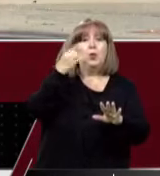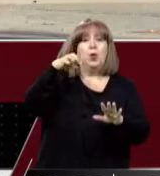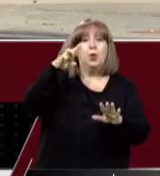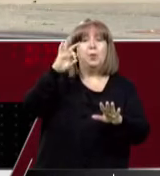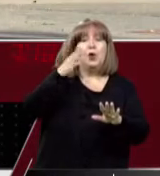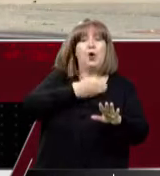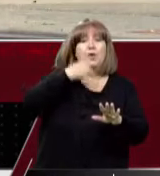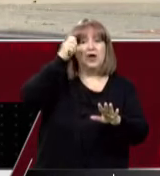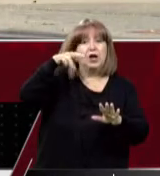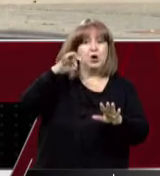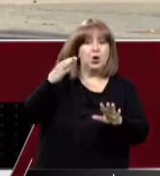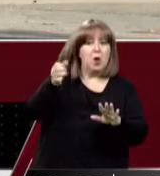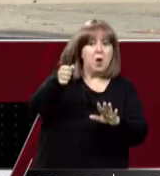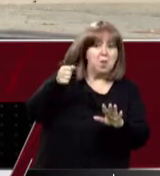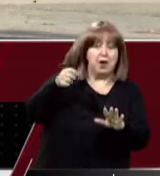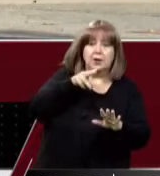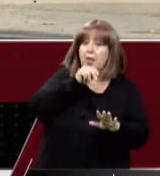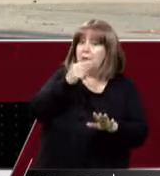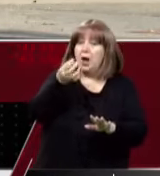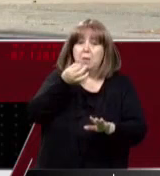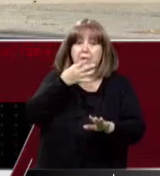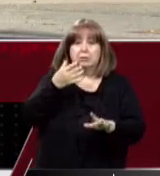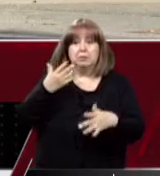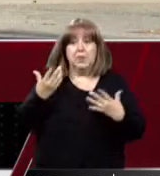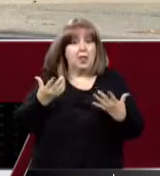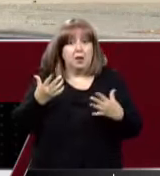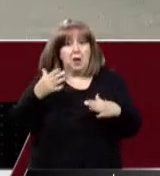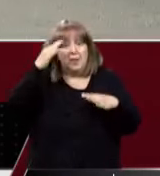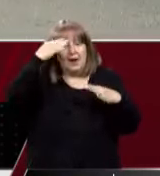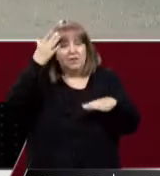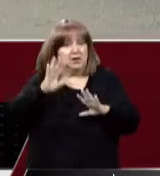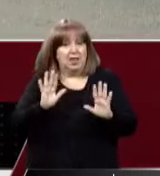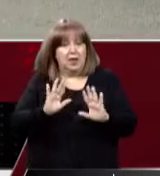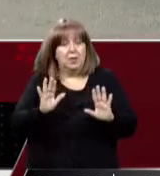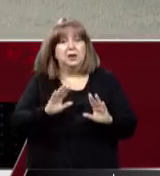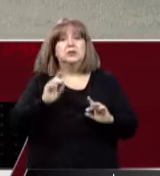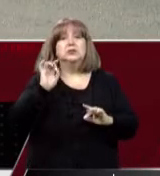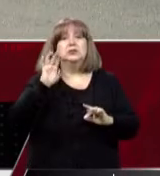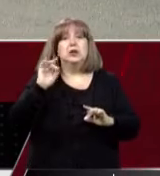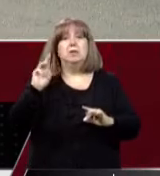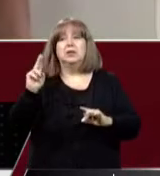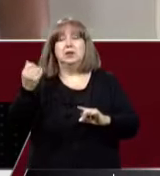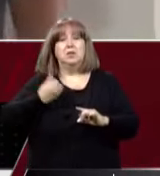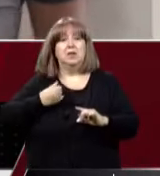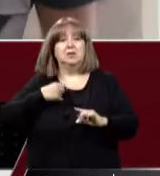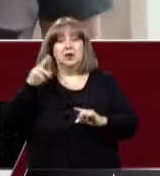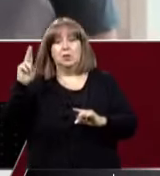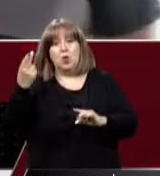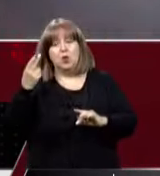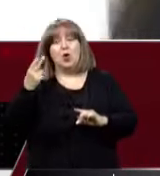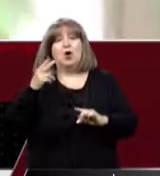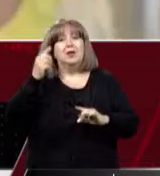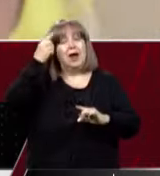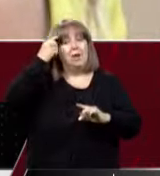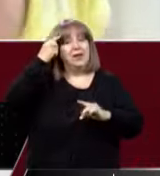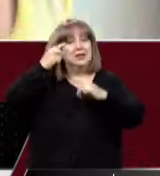sea que los médicos tenían la sospecha, pero nunca te dijeron nada. Nunca me dijeron nada, solo me dijeron que él había fallecido de una trombosis cerebral. ¿No te